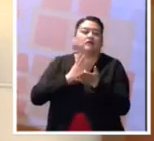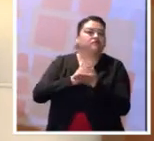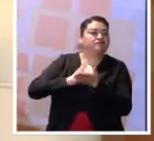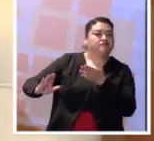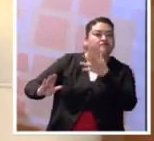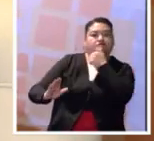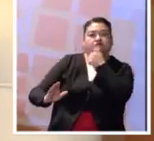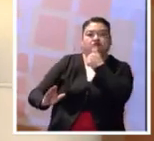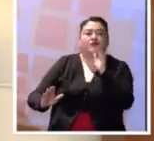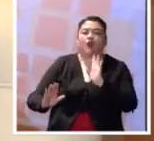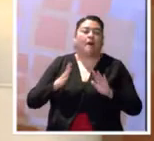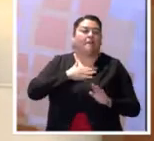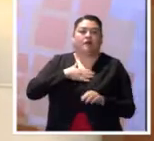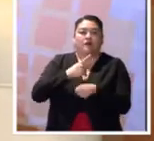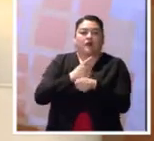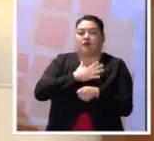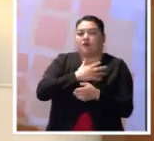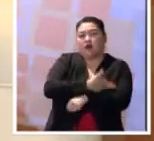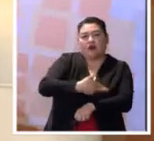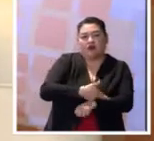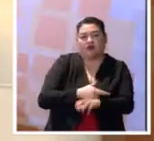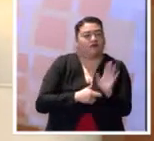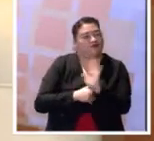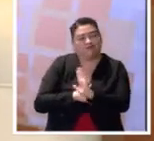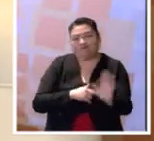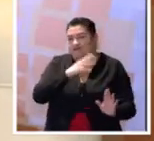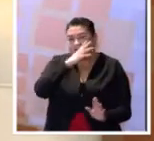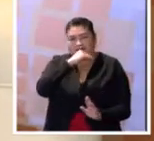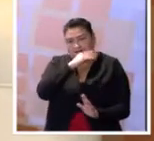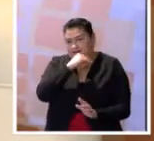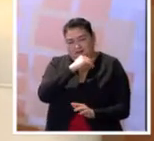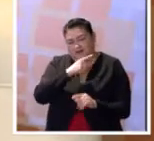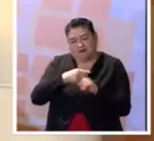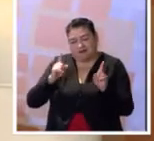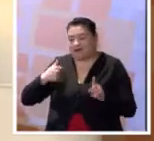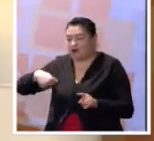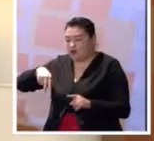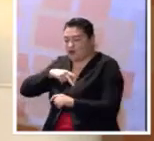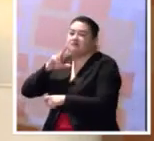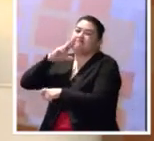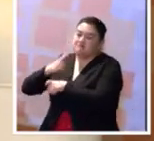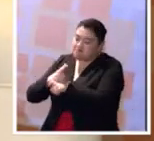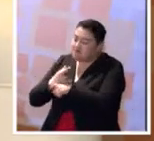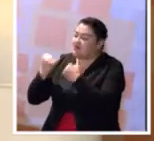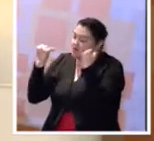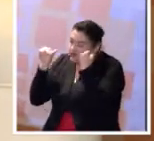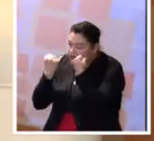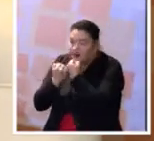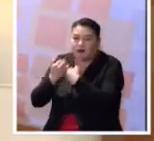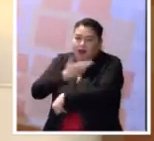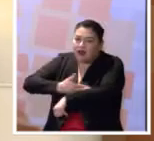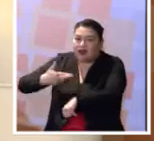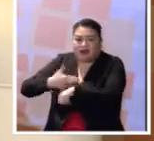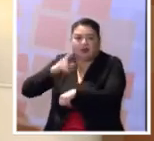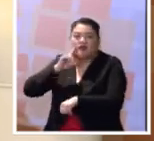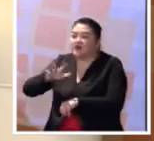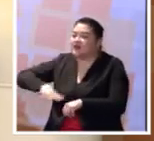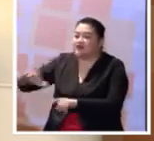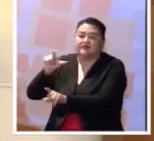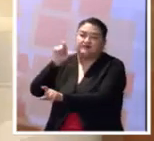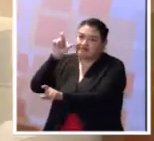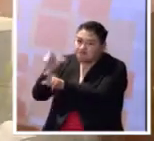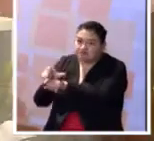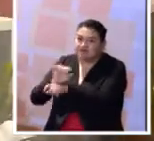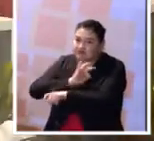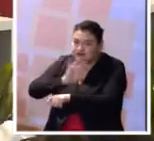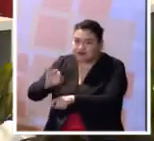en que armonicemos estos principios logrará pues que nuestra función jurisdiccional sea también protectora de derechos en la mayor medida posible.